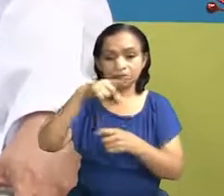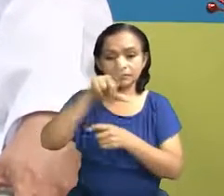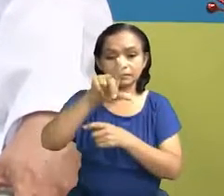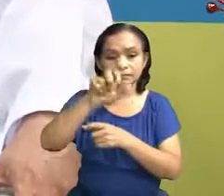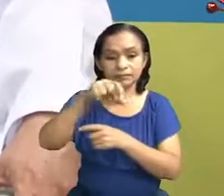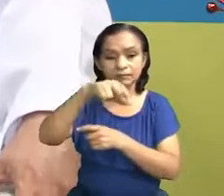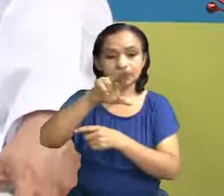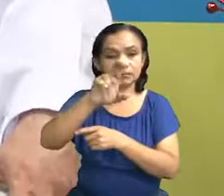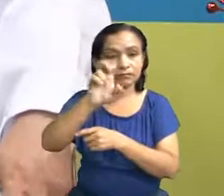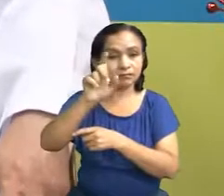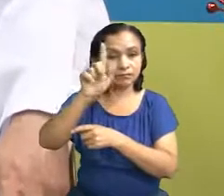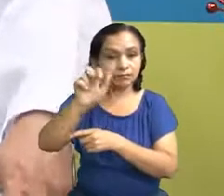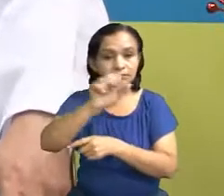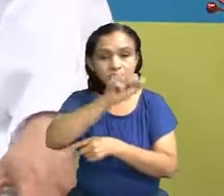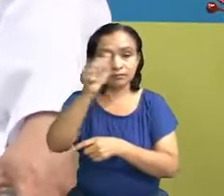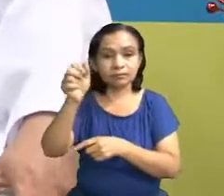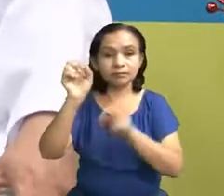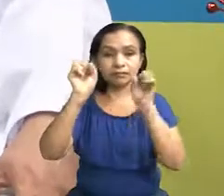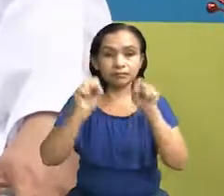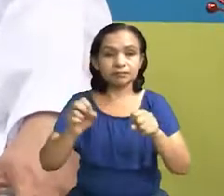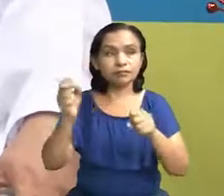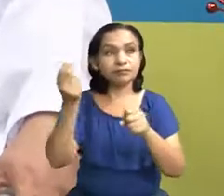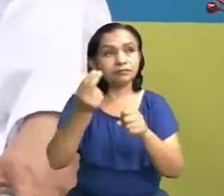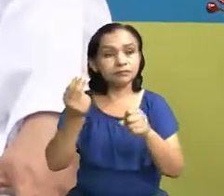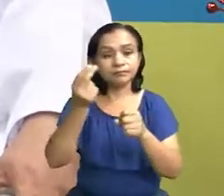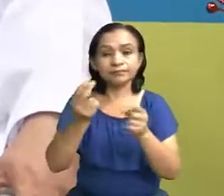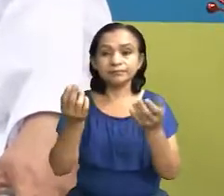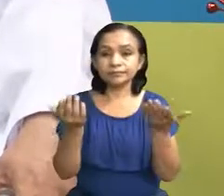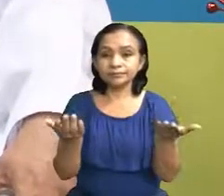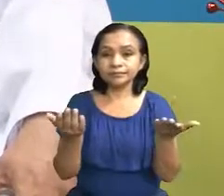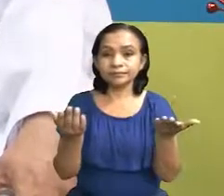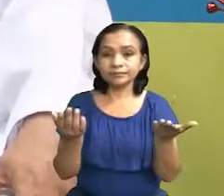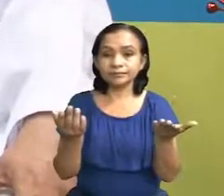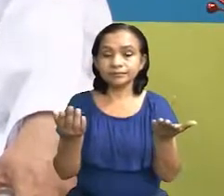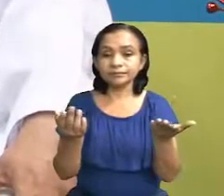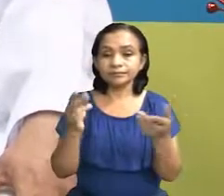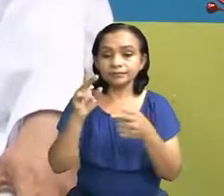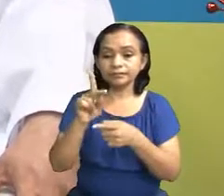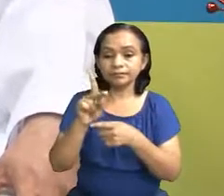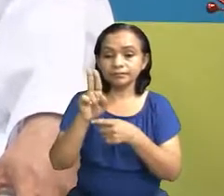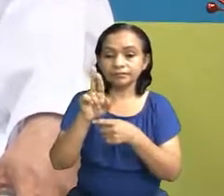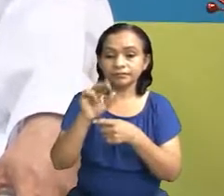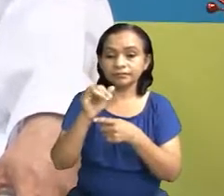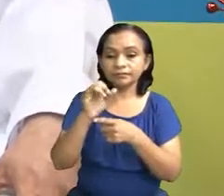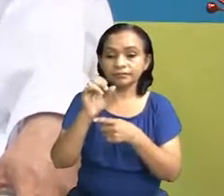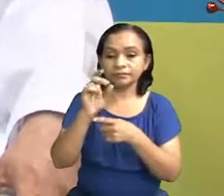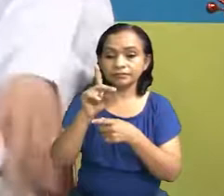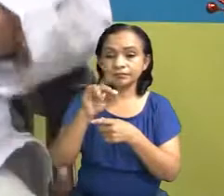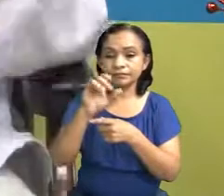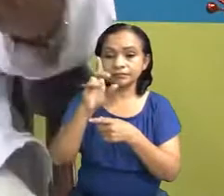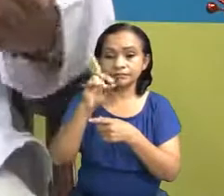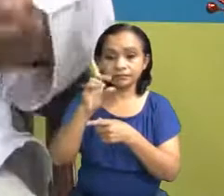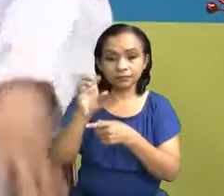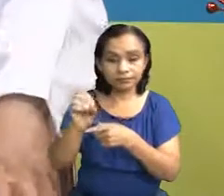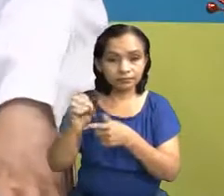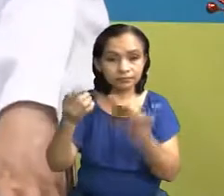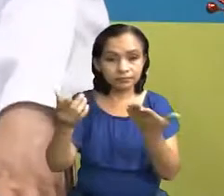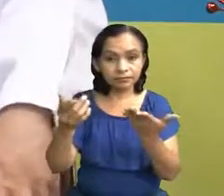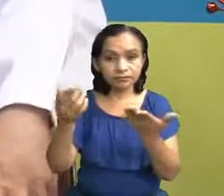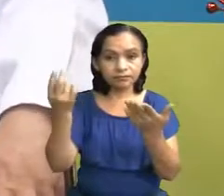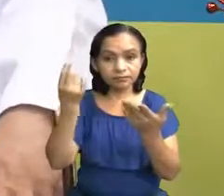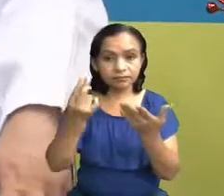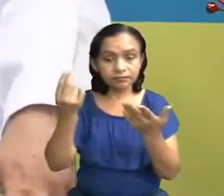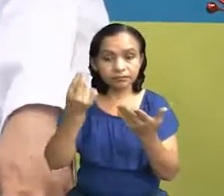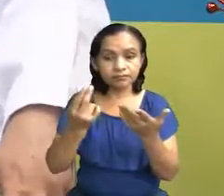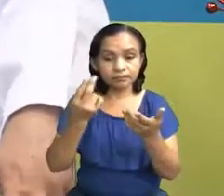otro producto también que se utiliza que es el crioprecipitado. Uh-huh. El crioprecipitado también es un subproducto que